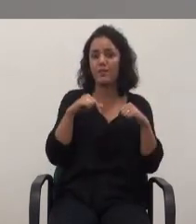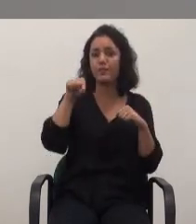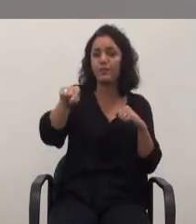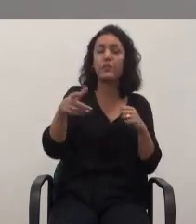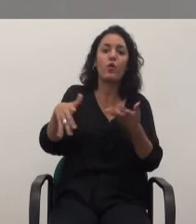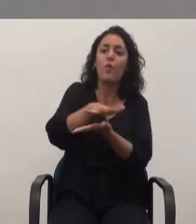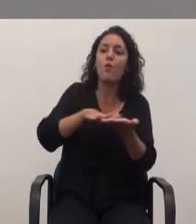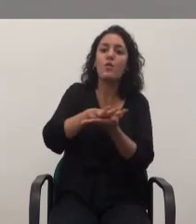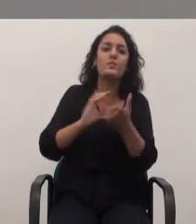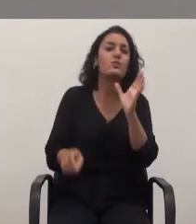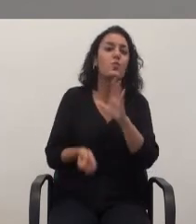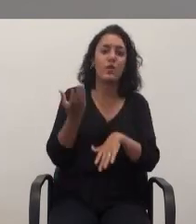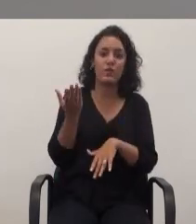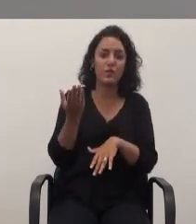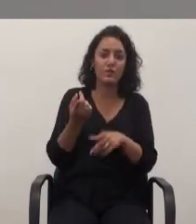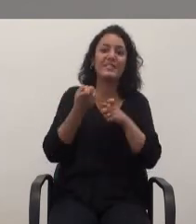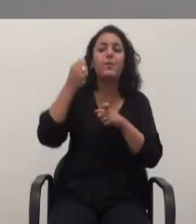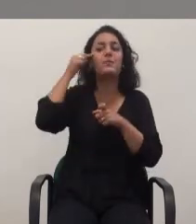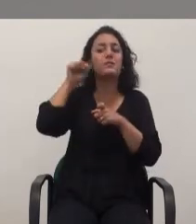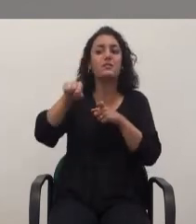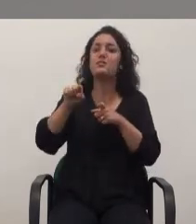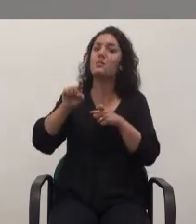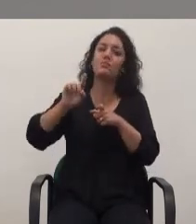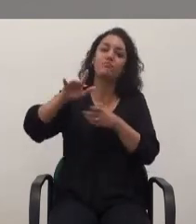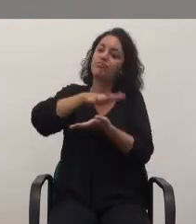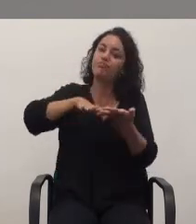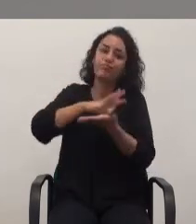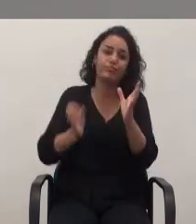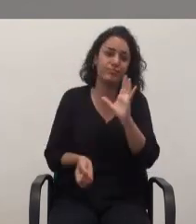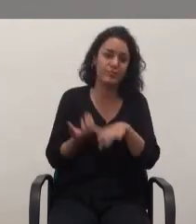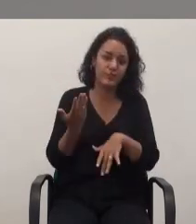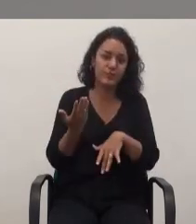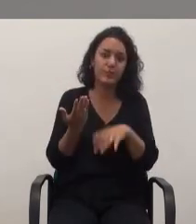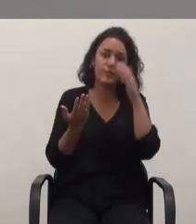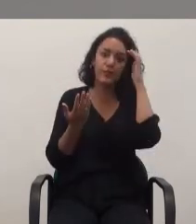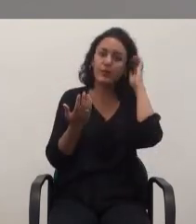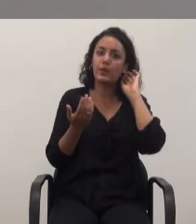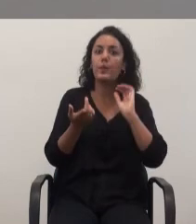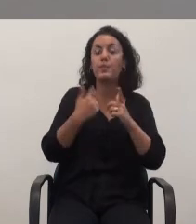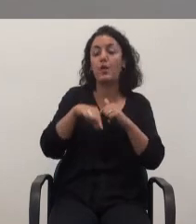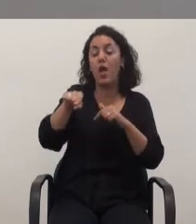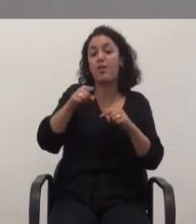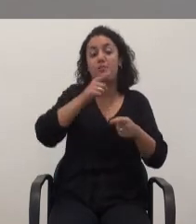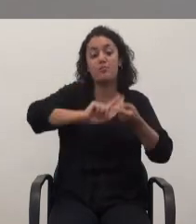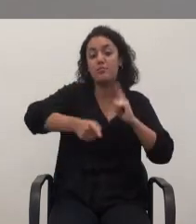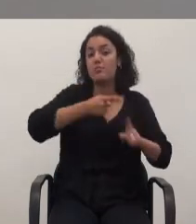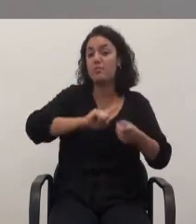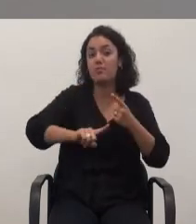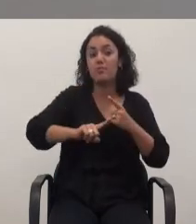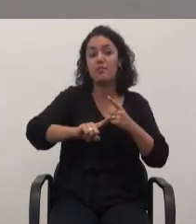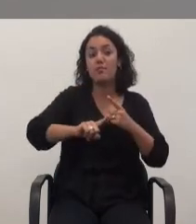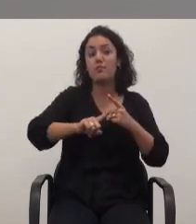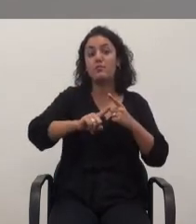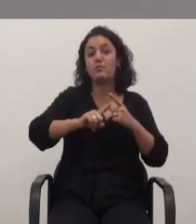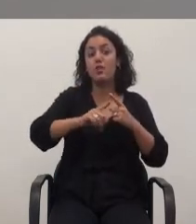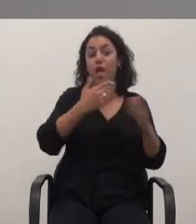nuevo. Pero a su vez, me imagino que podamos, a partir del diálogo con el área de la salud dentro de la Universidad de la